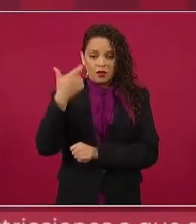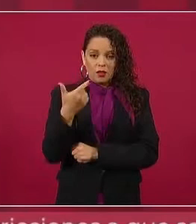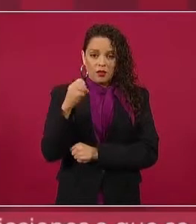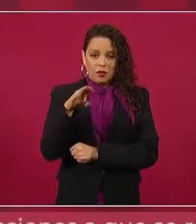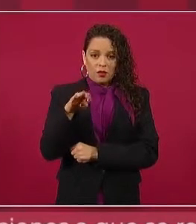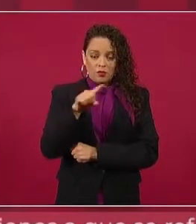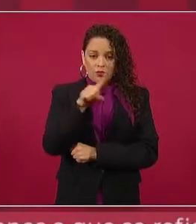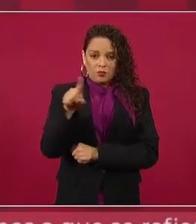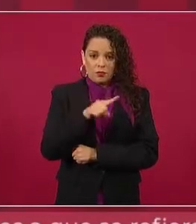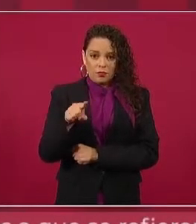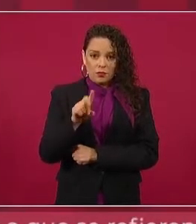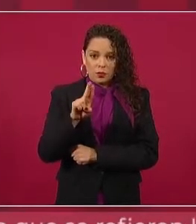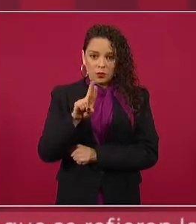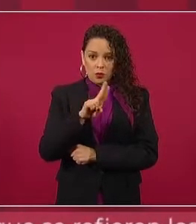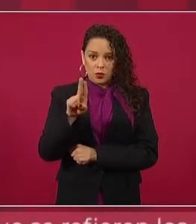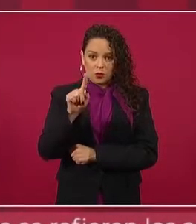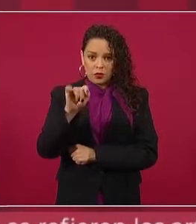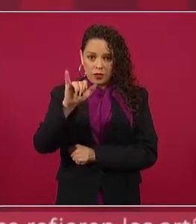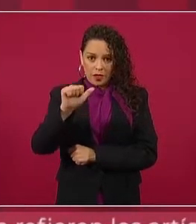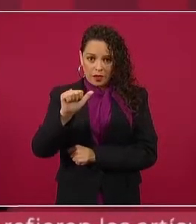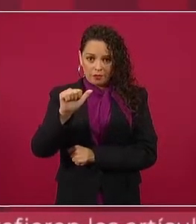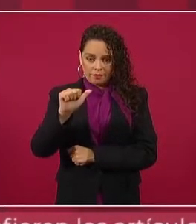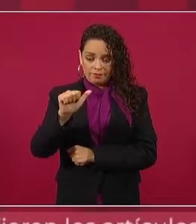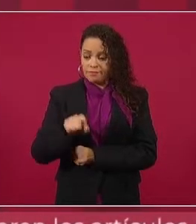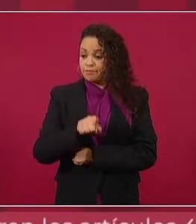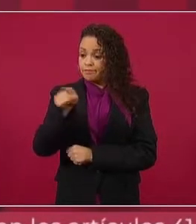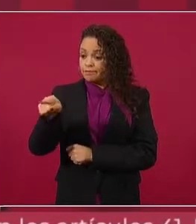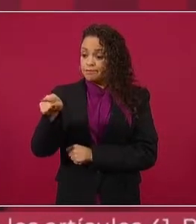Urrutia y la empresa